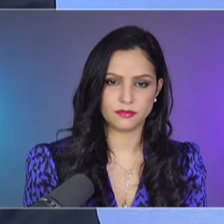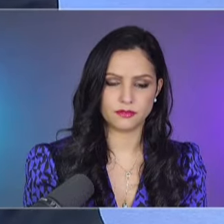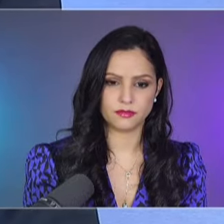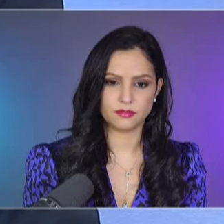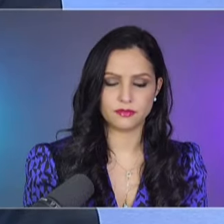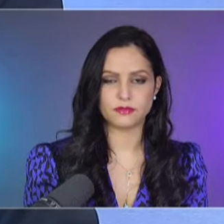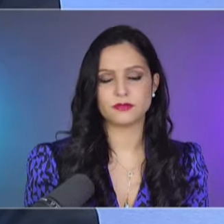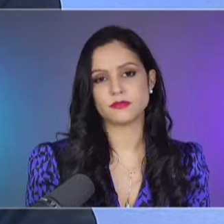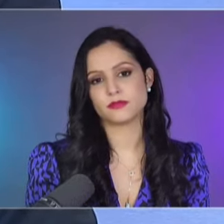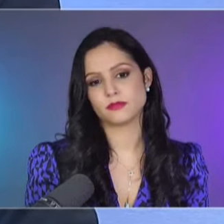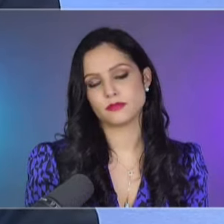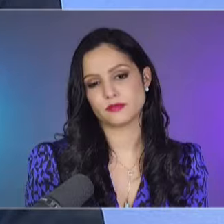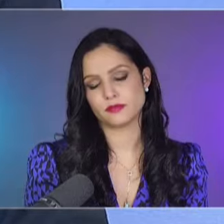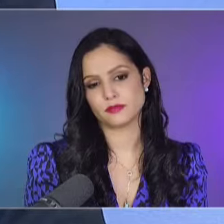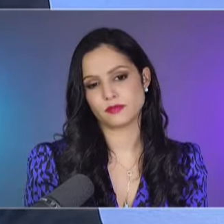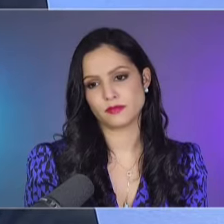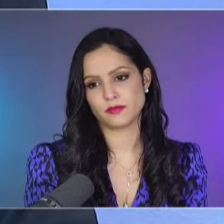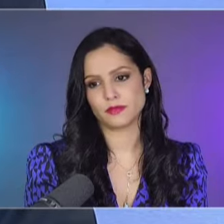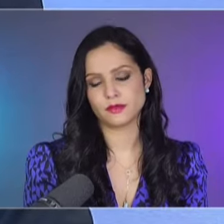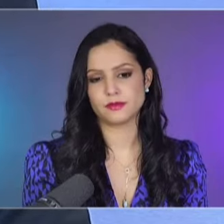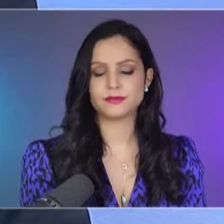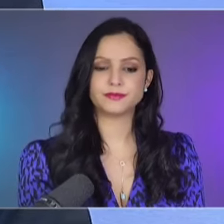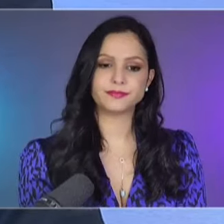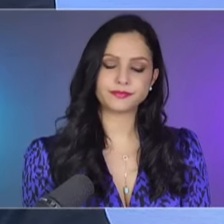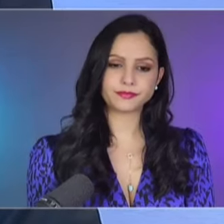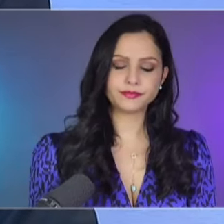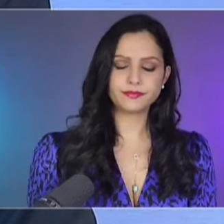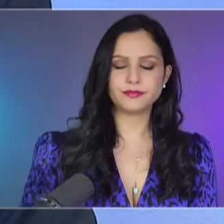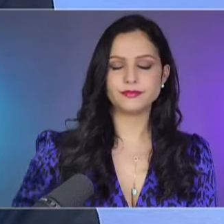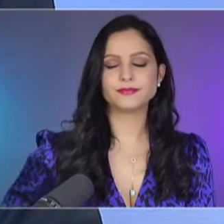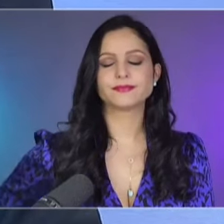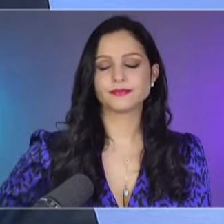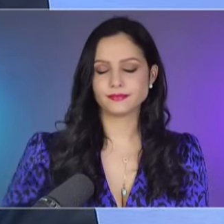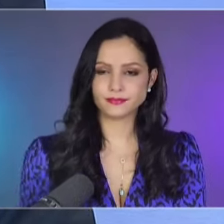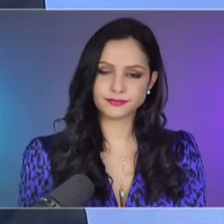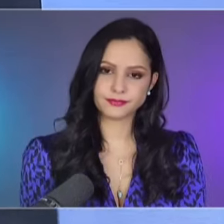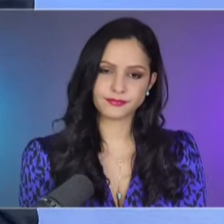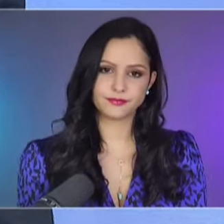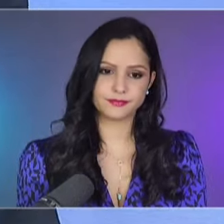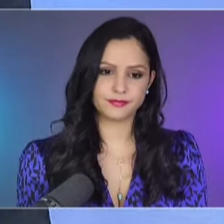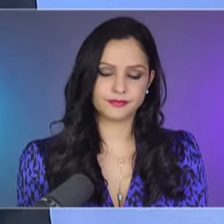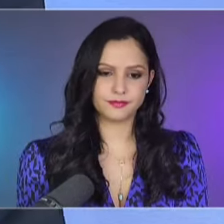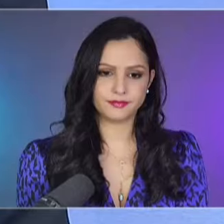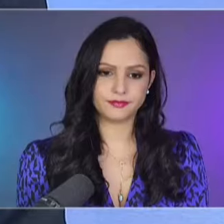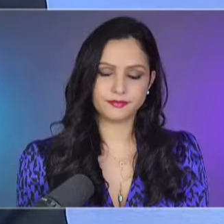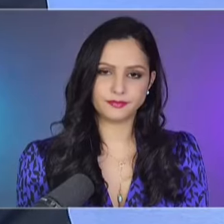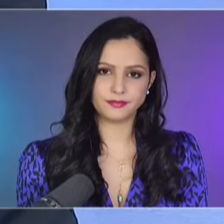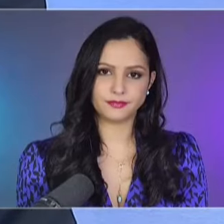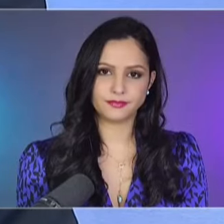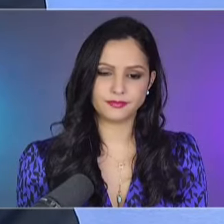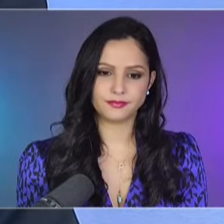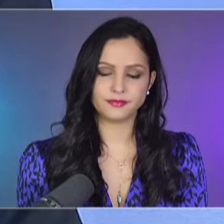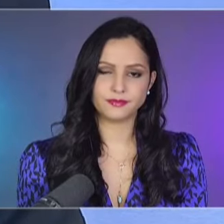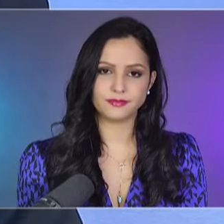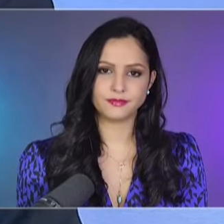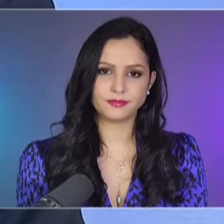Latina, solamente se sostiene porque hay una clase trabajadora dominicana que reside en los Estados Unidos, en Europa, en el resto del mundo, que